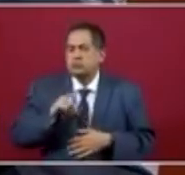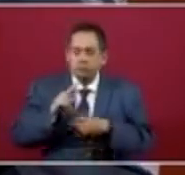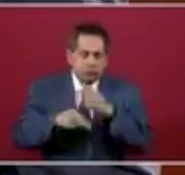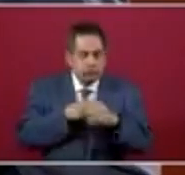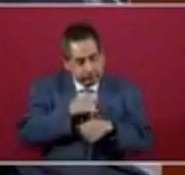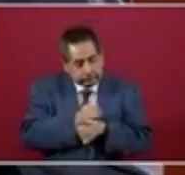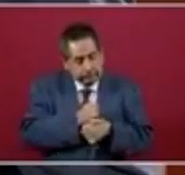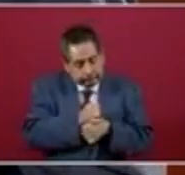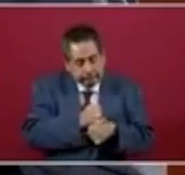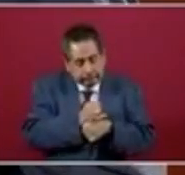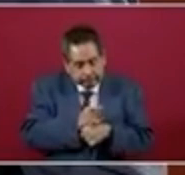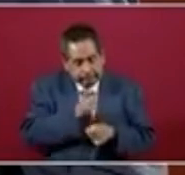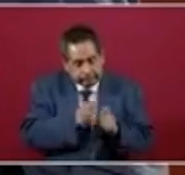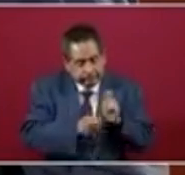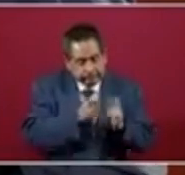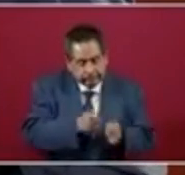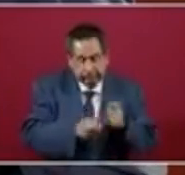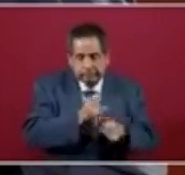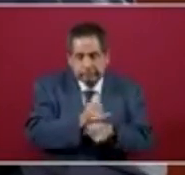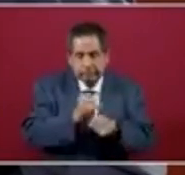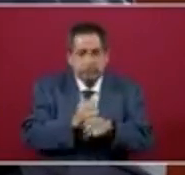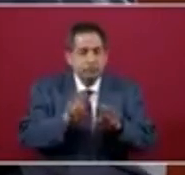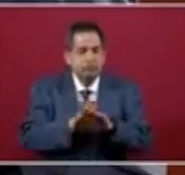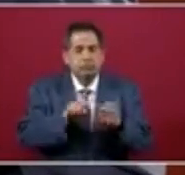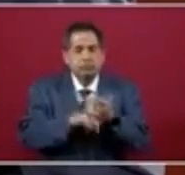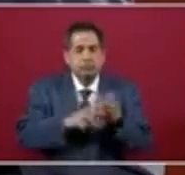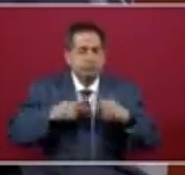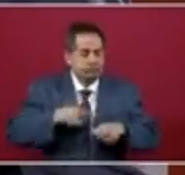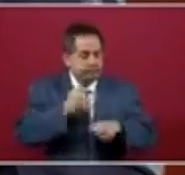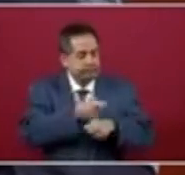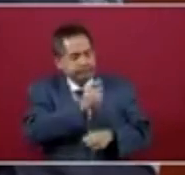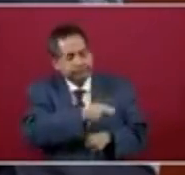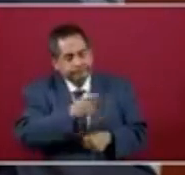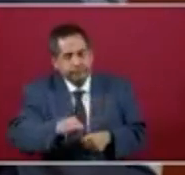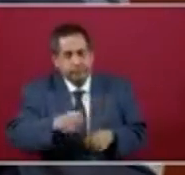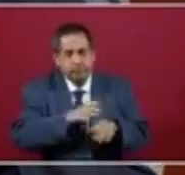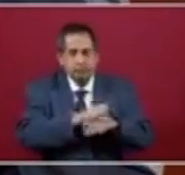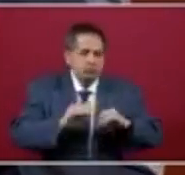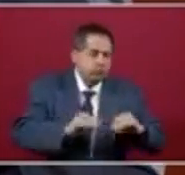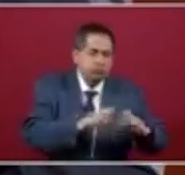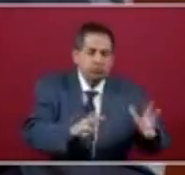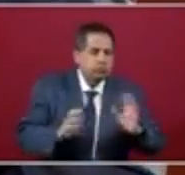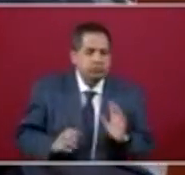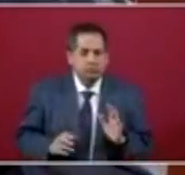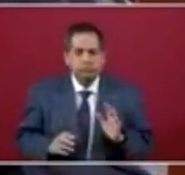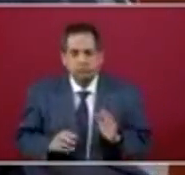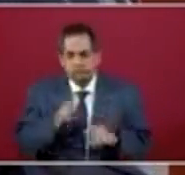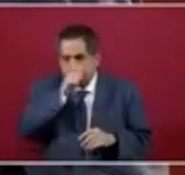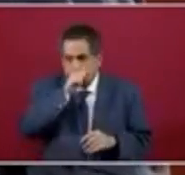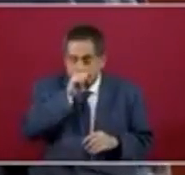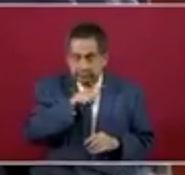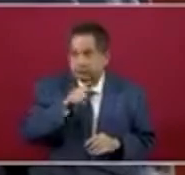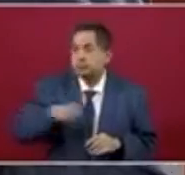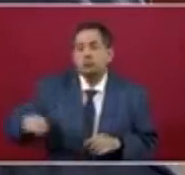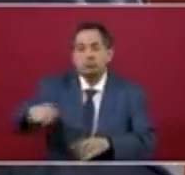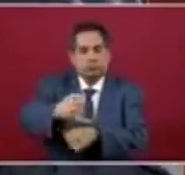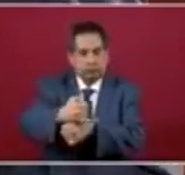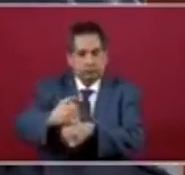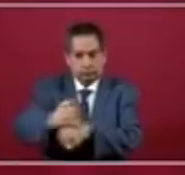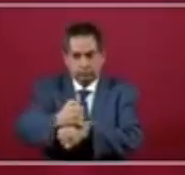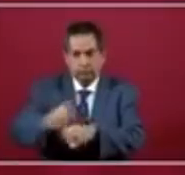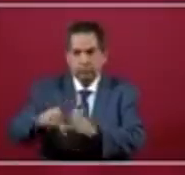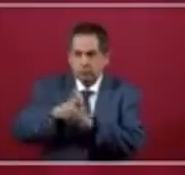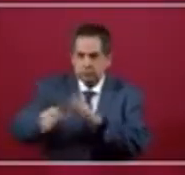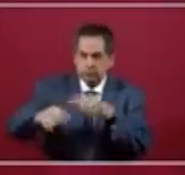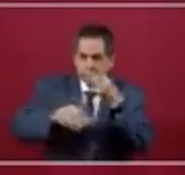poner a investigar sobre los personajes que ahí aparecen, sobre los movimientos. No, eso les corresponde a ustedes, periodistas,